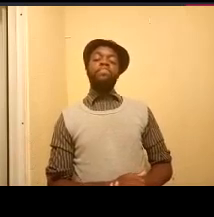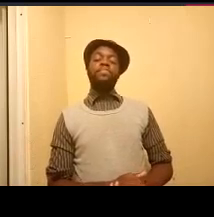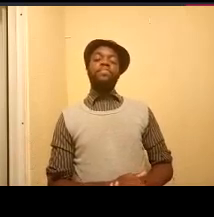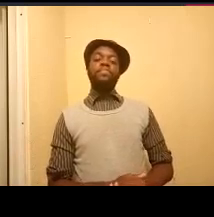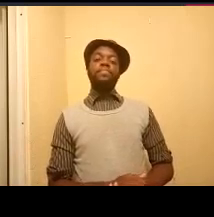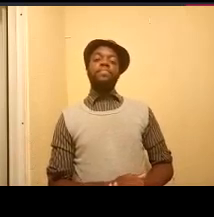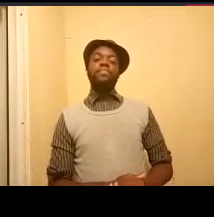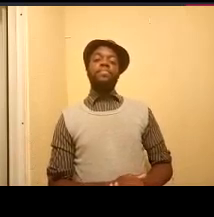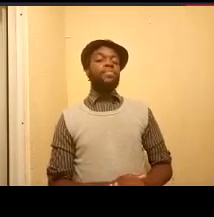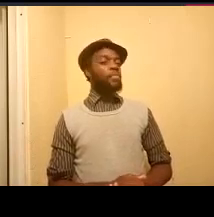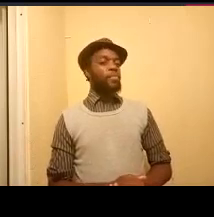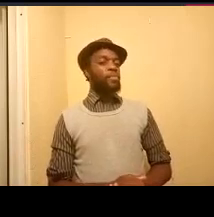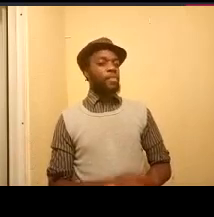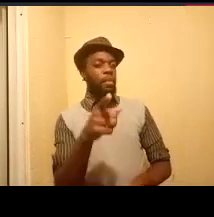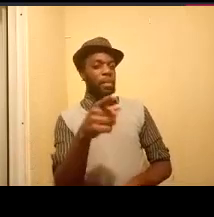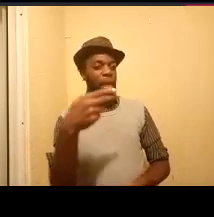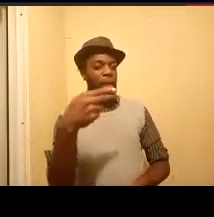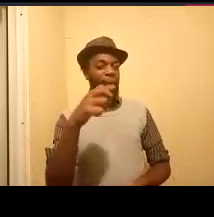Puede abrir su micrófono, Erci.